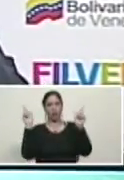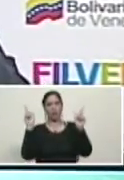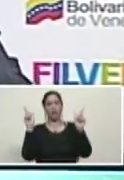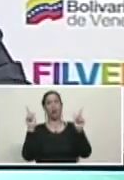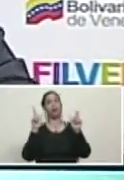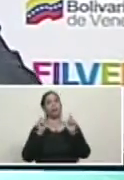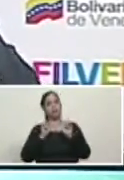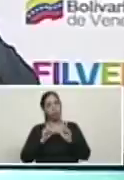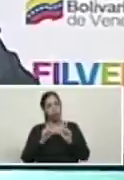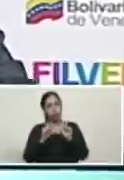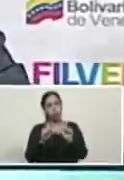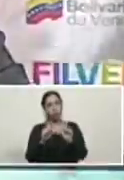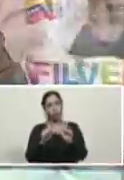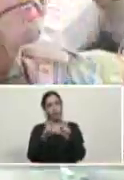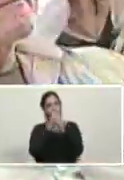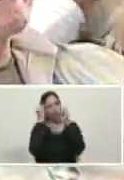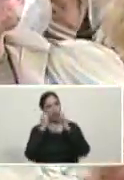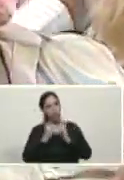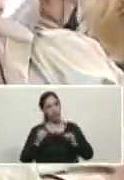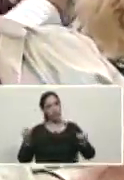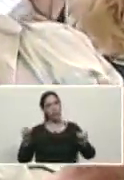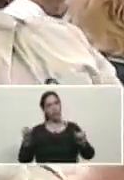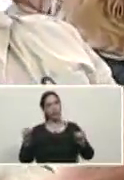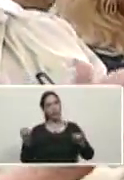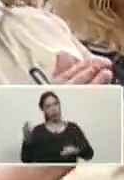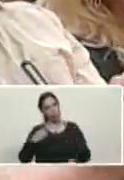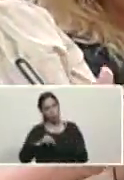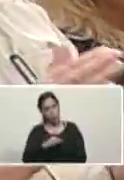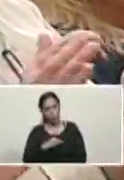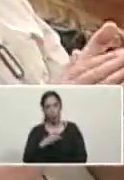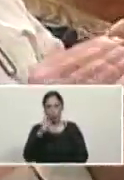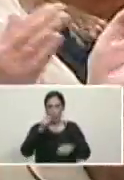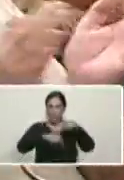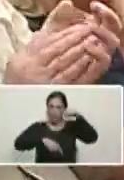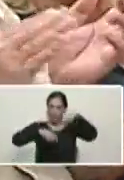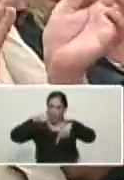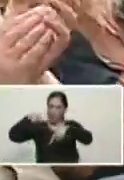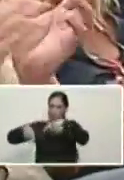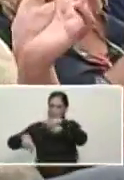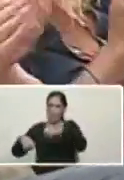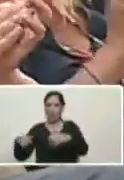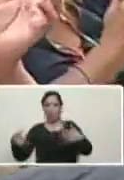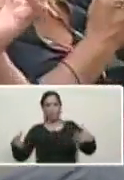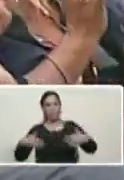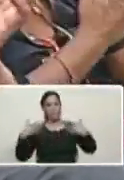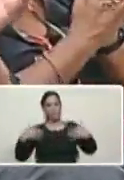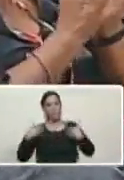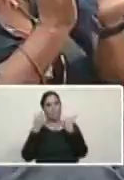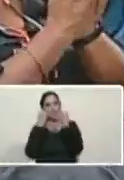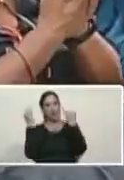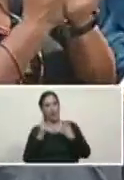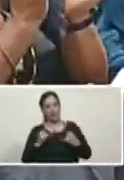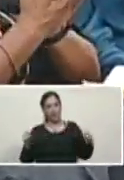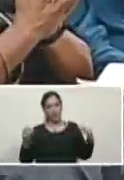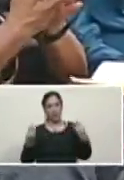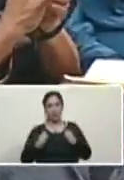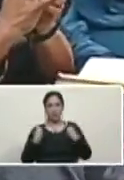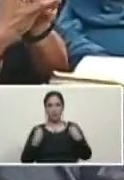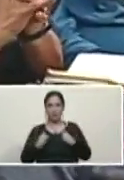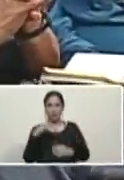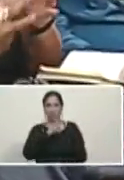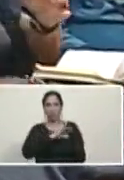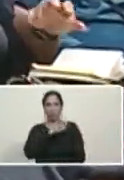feliz. La felicidad la seguiremos cultivando, la felicidad. La felicidad de vivir en